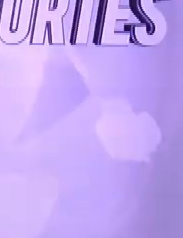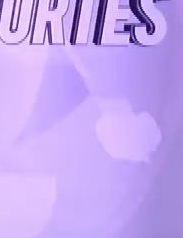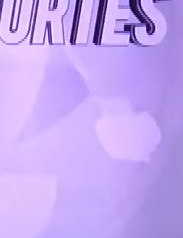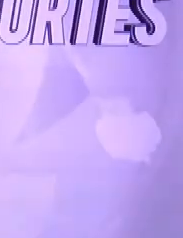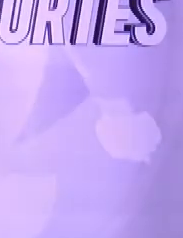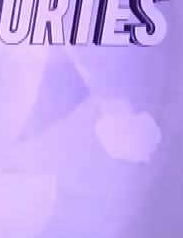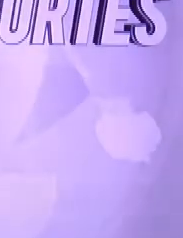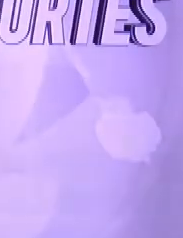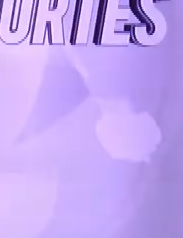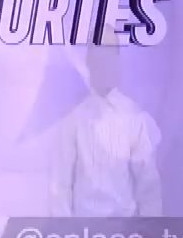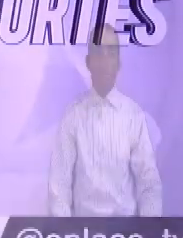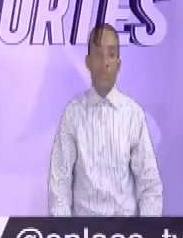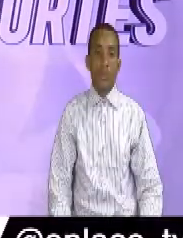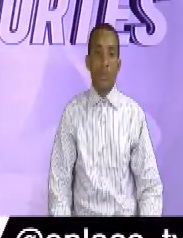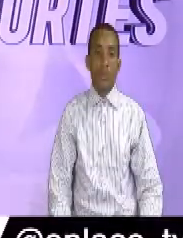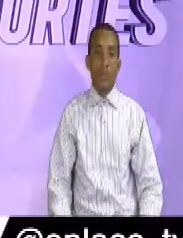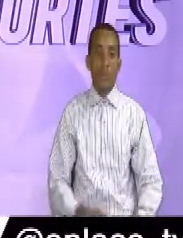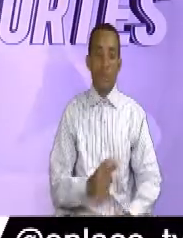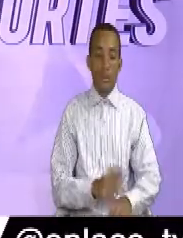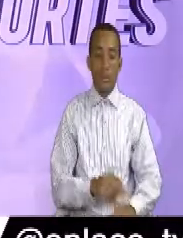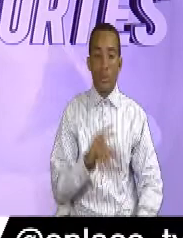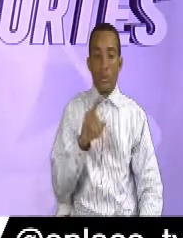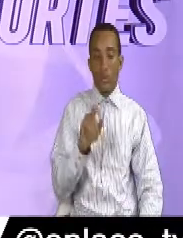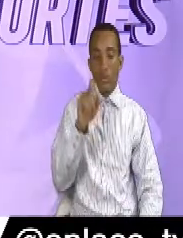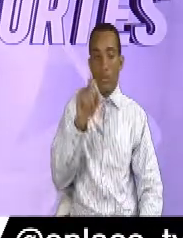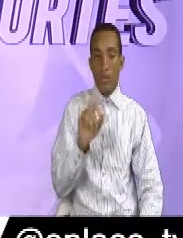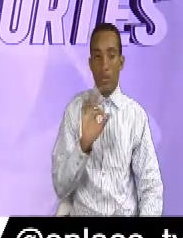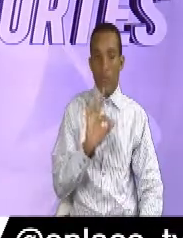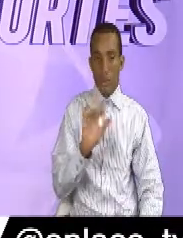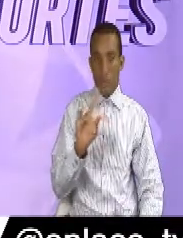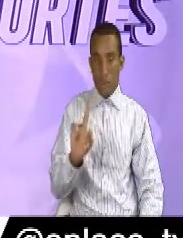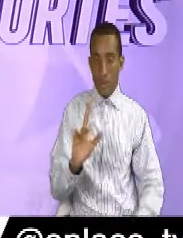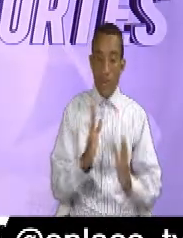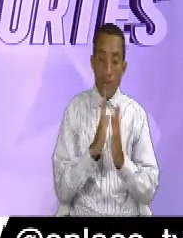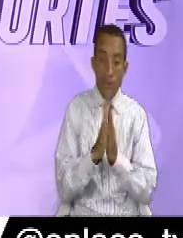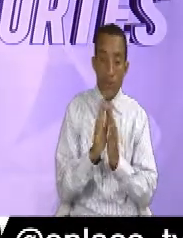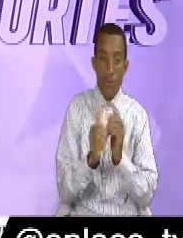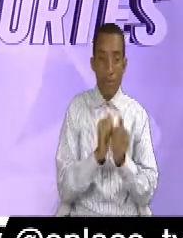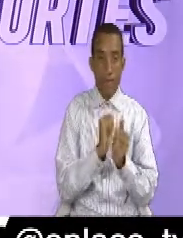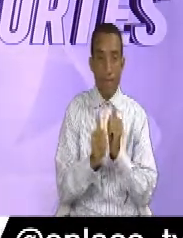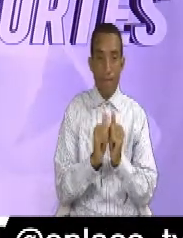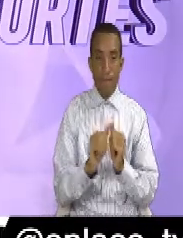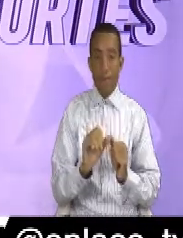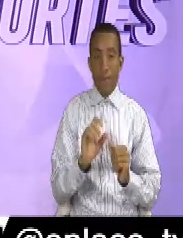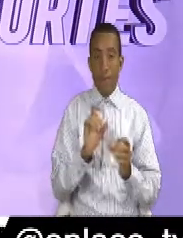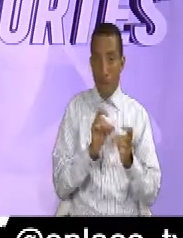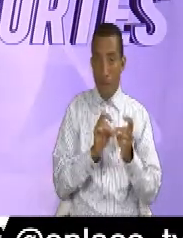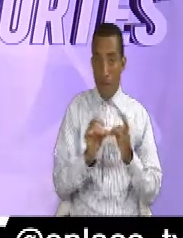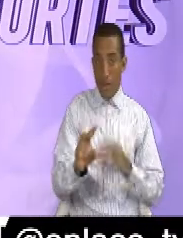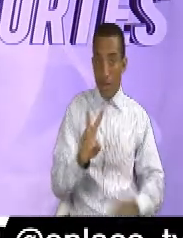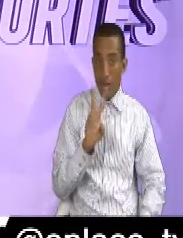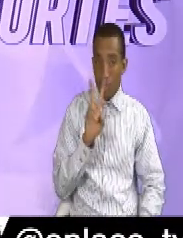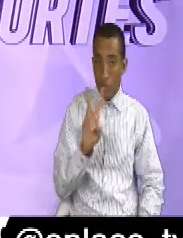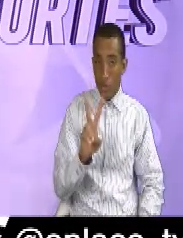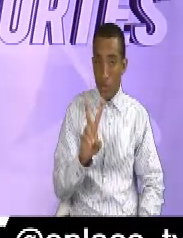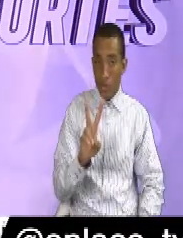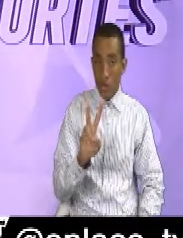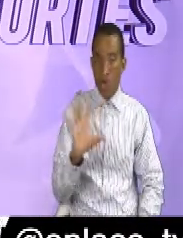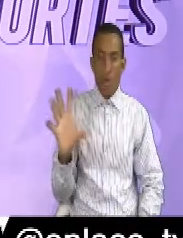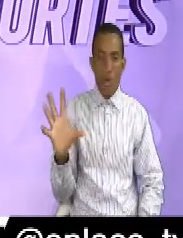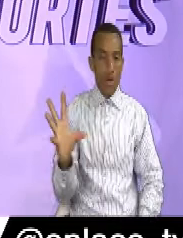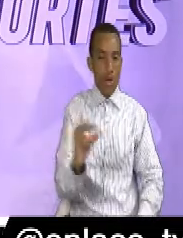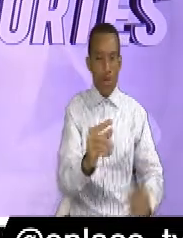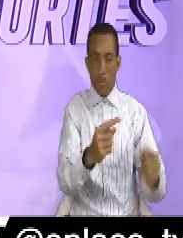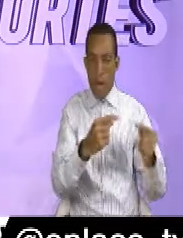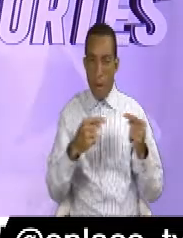De la tarde, 31 minutos, y continuamos con información deportiva. En su segunda fecha, en el momento en el que se enfrentan todos contra todos, se encuentra